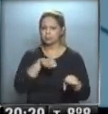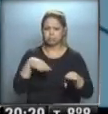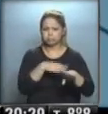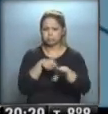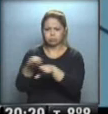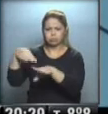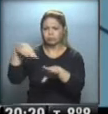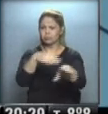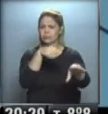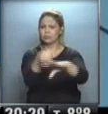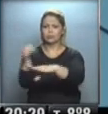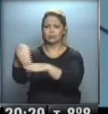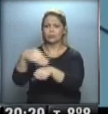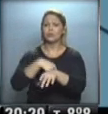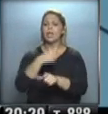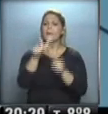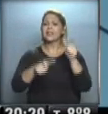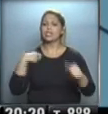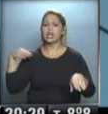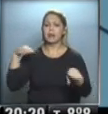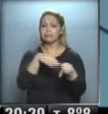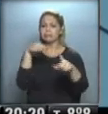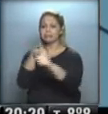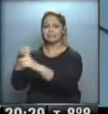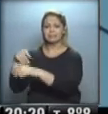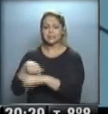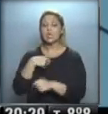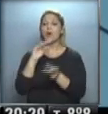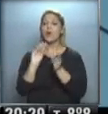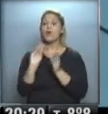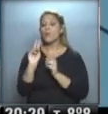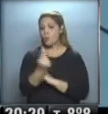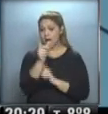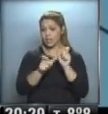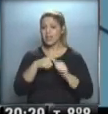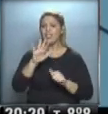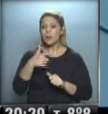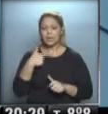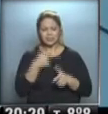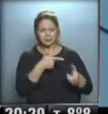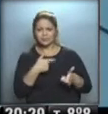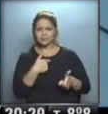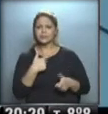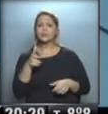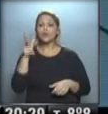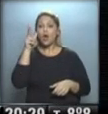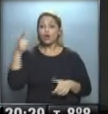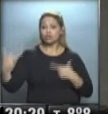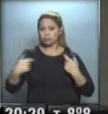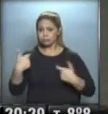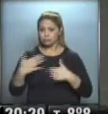a 10 personas, fallecen 3. Y él termina ahí, termina después de esto, lo balean, lo fusilan, le ponen 8 tiros a él en el